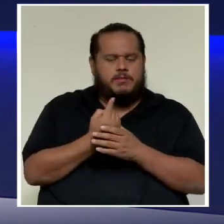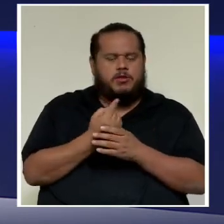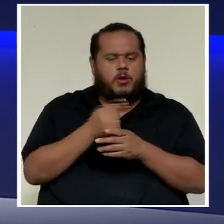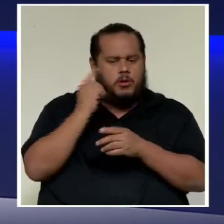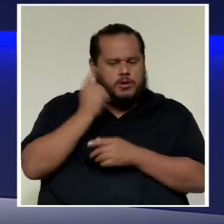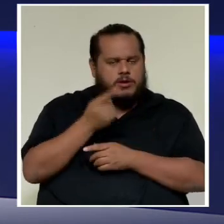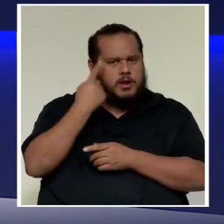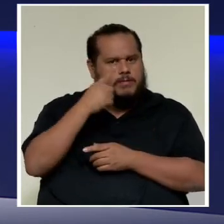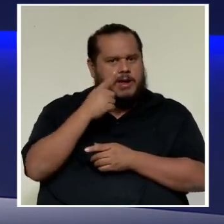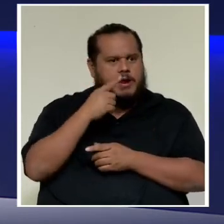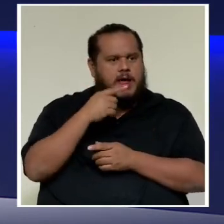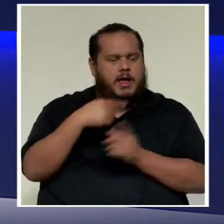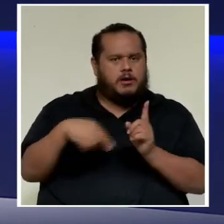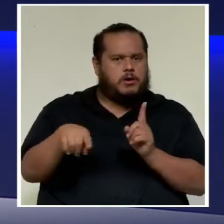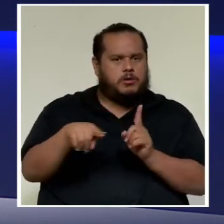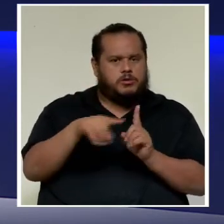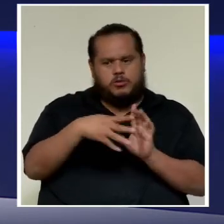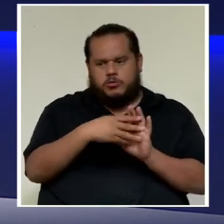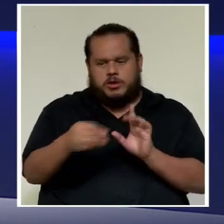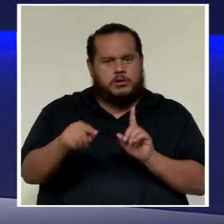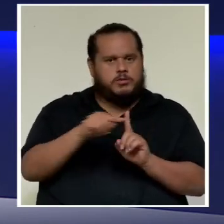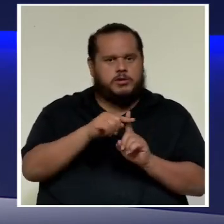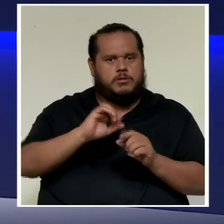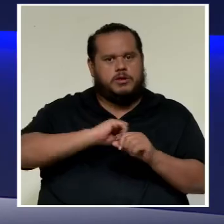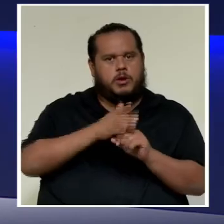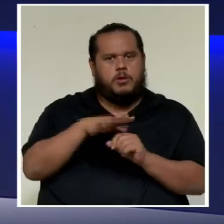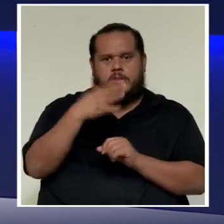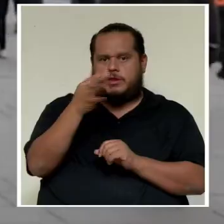para los casos positivos por COVID-19.